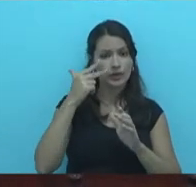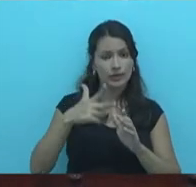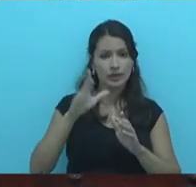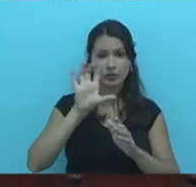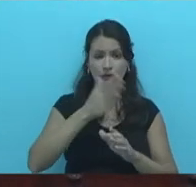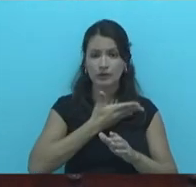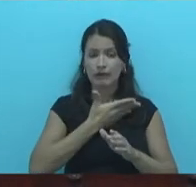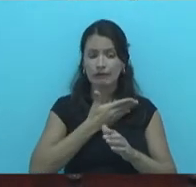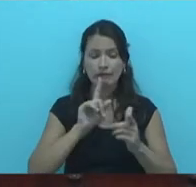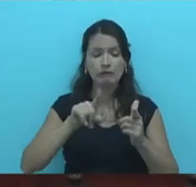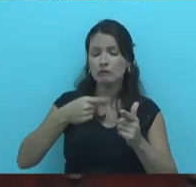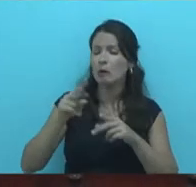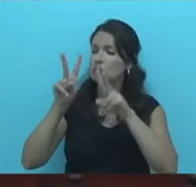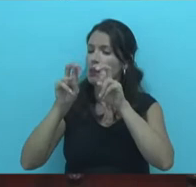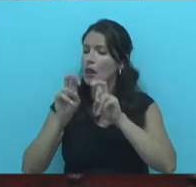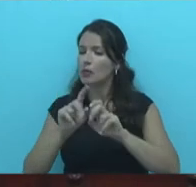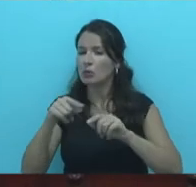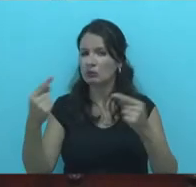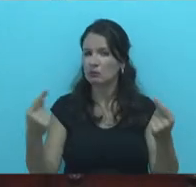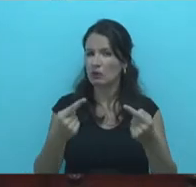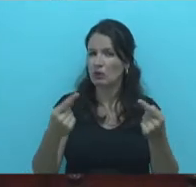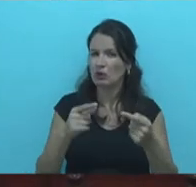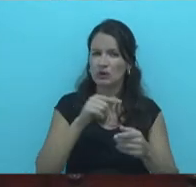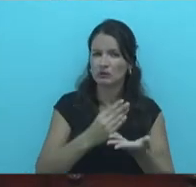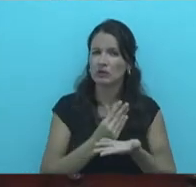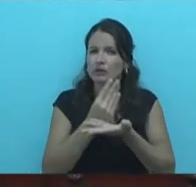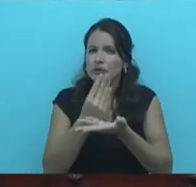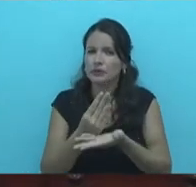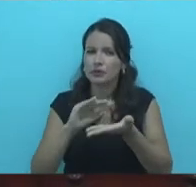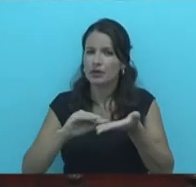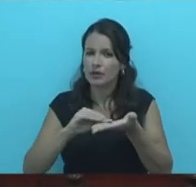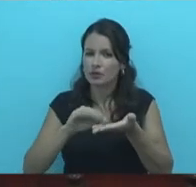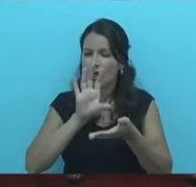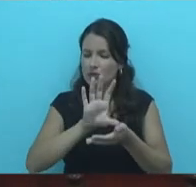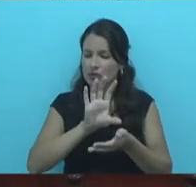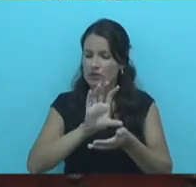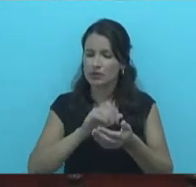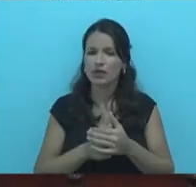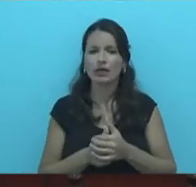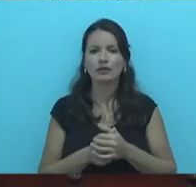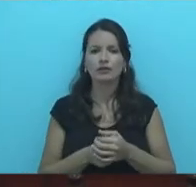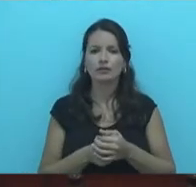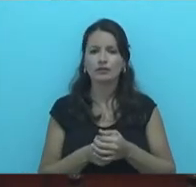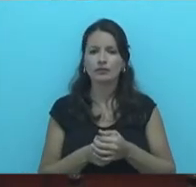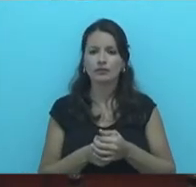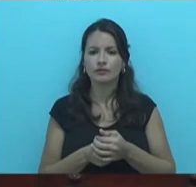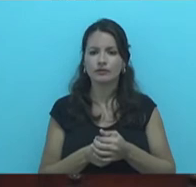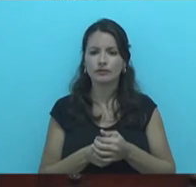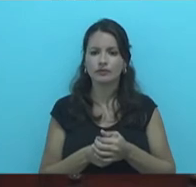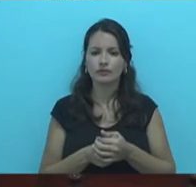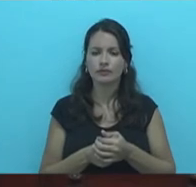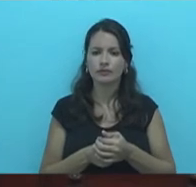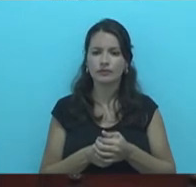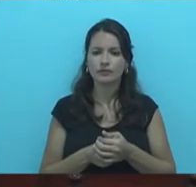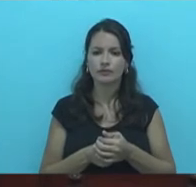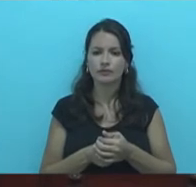hallado incompatibilidades para asumir el cargo de diputada provincial, artículo 52 de la Constitución provincial, y que no